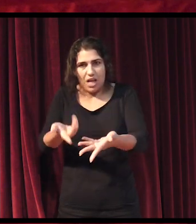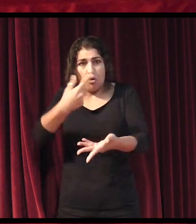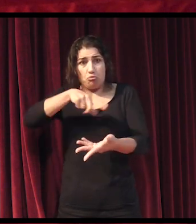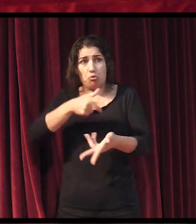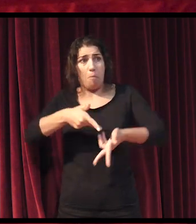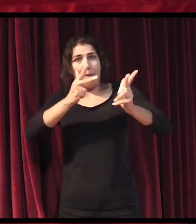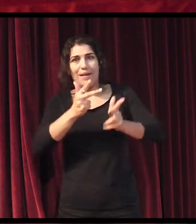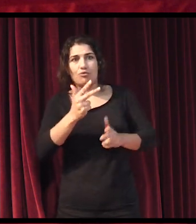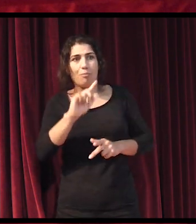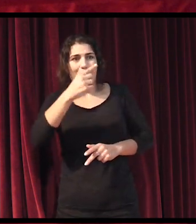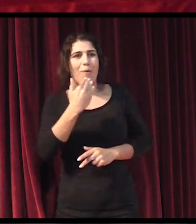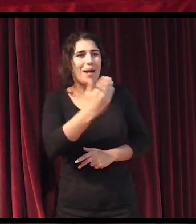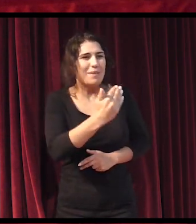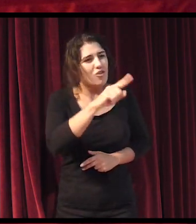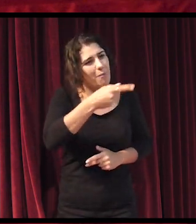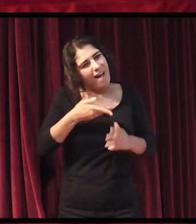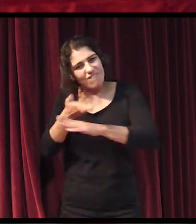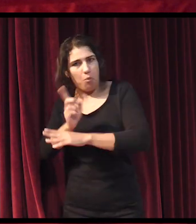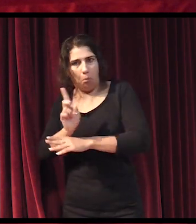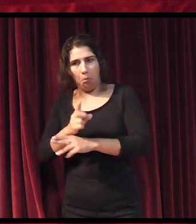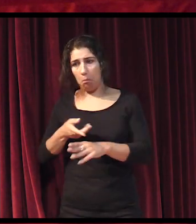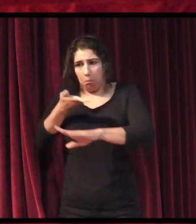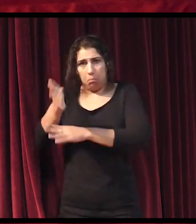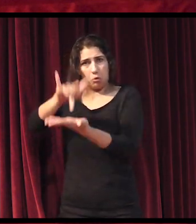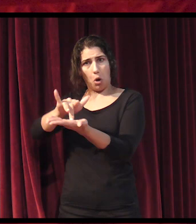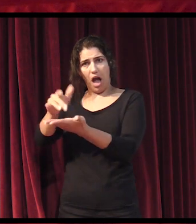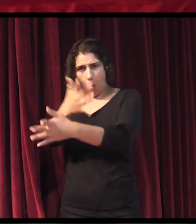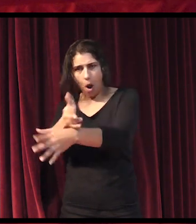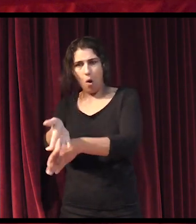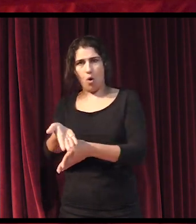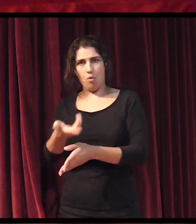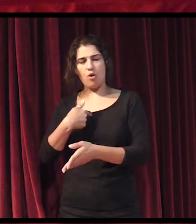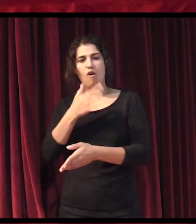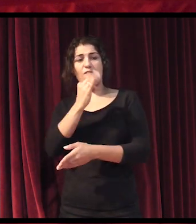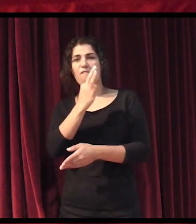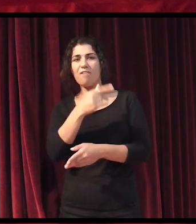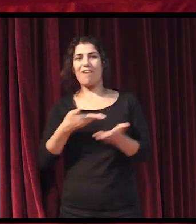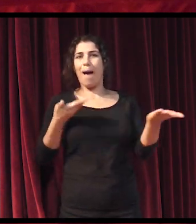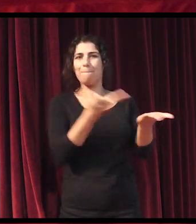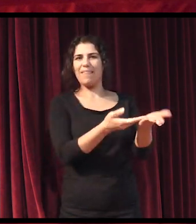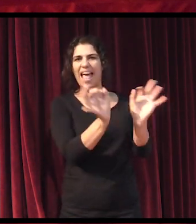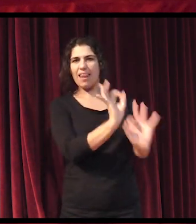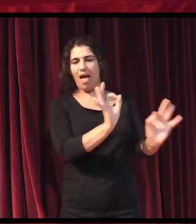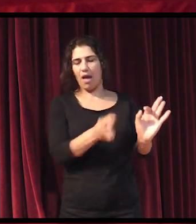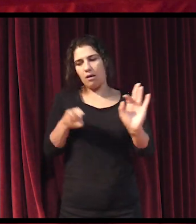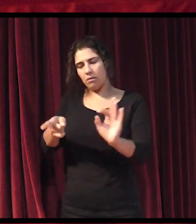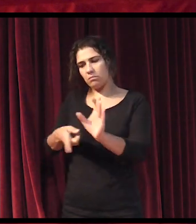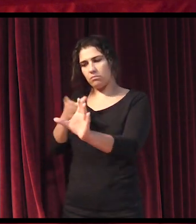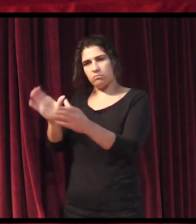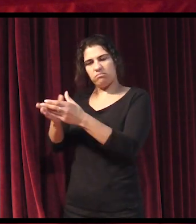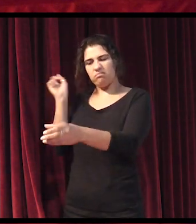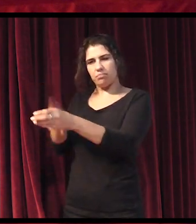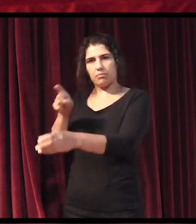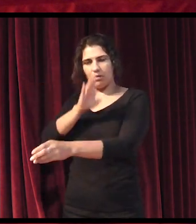de nadie. Pues hagamos una liga sin el permiso de la FIFA, es lo que te propongo. Sí, sí. Y en eso,